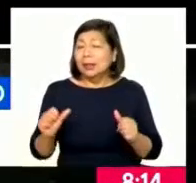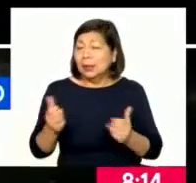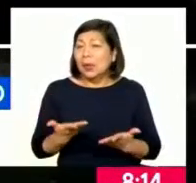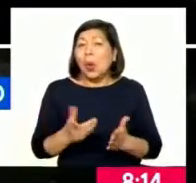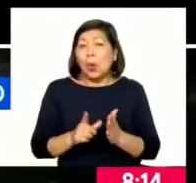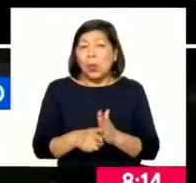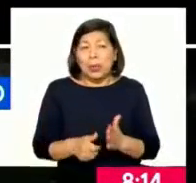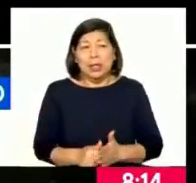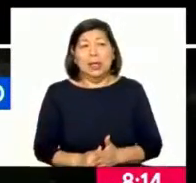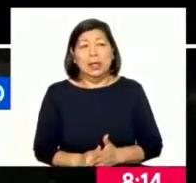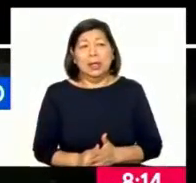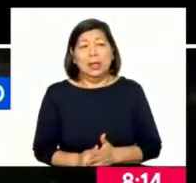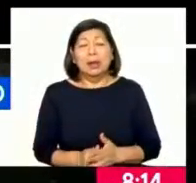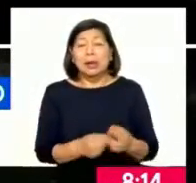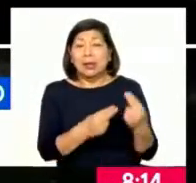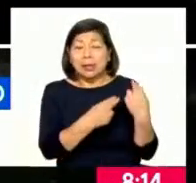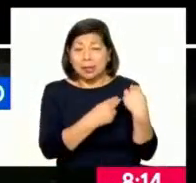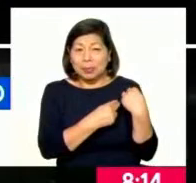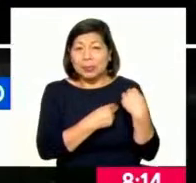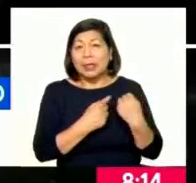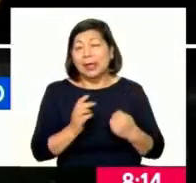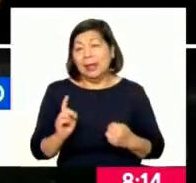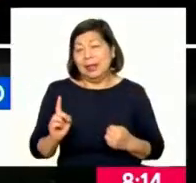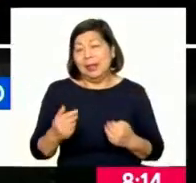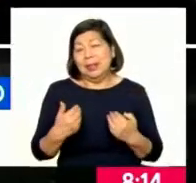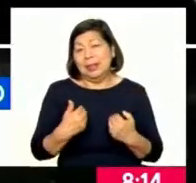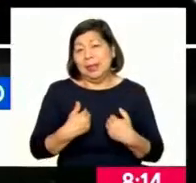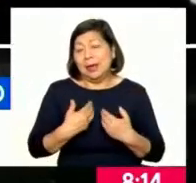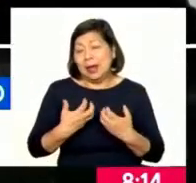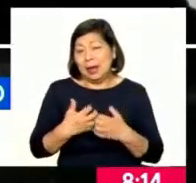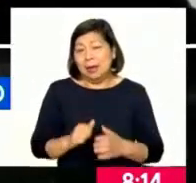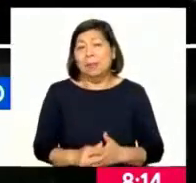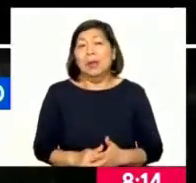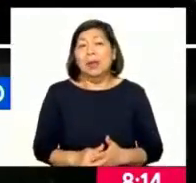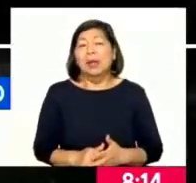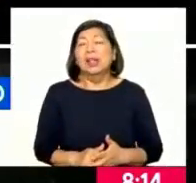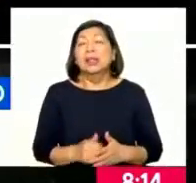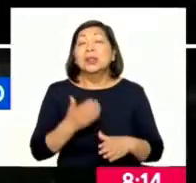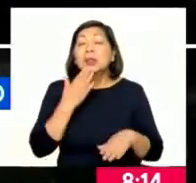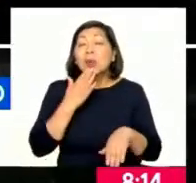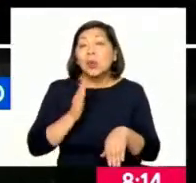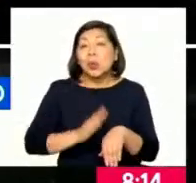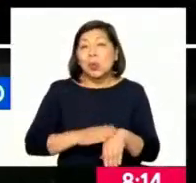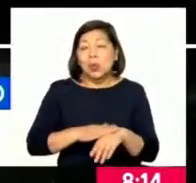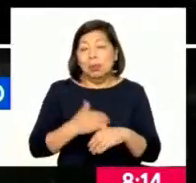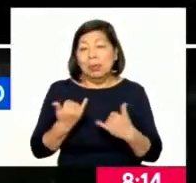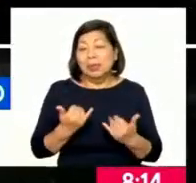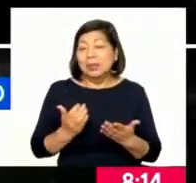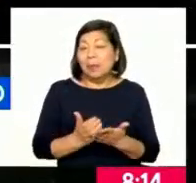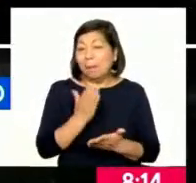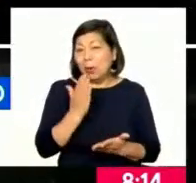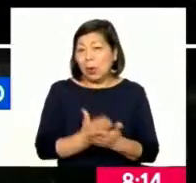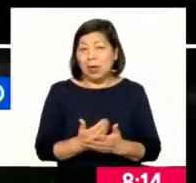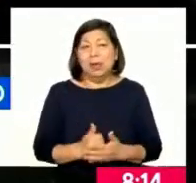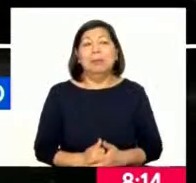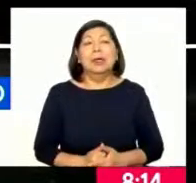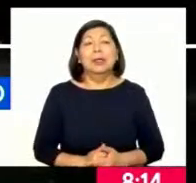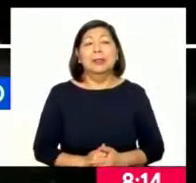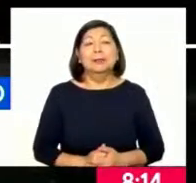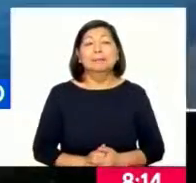luego, de las obligaciones que corresponden a la empresa responsable de este desastre